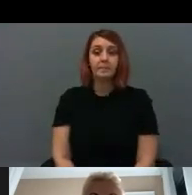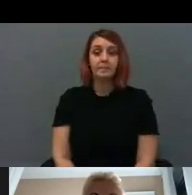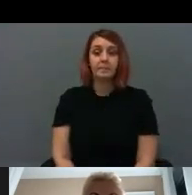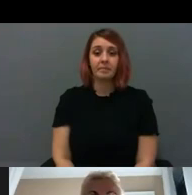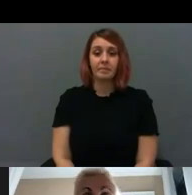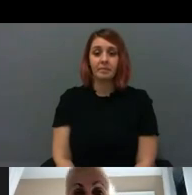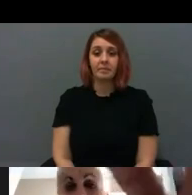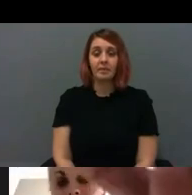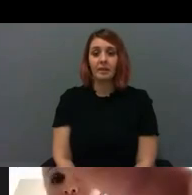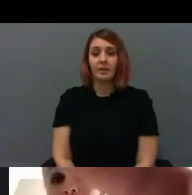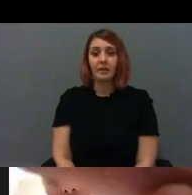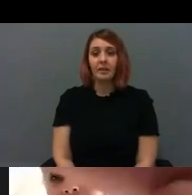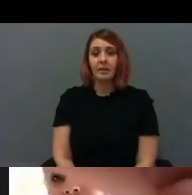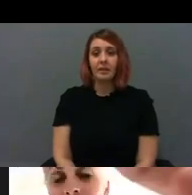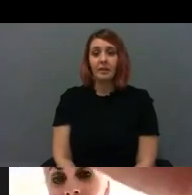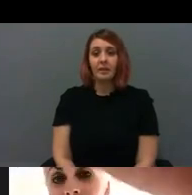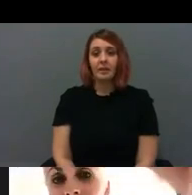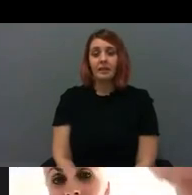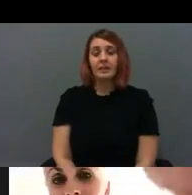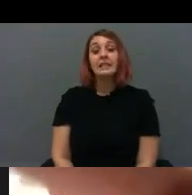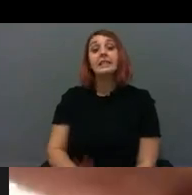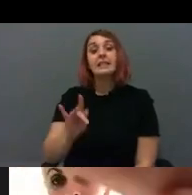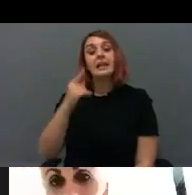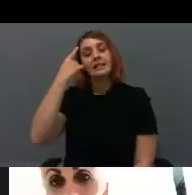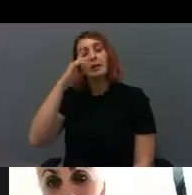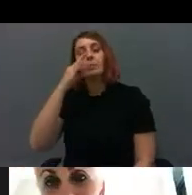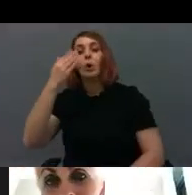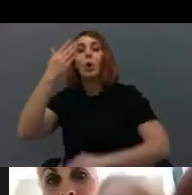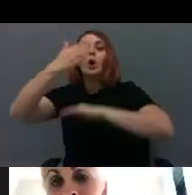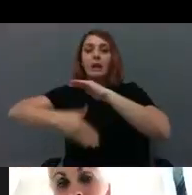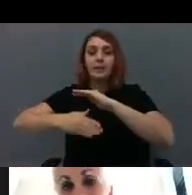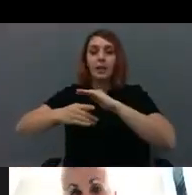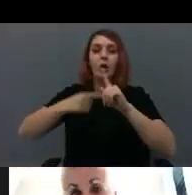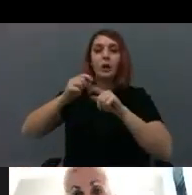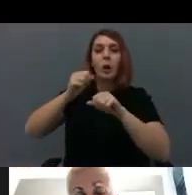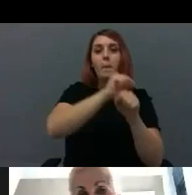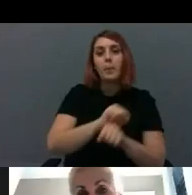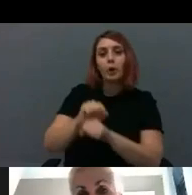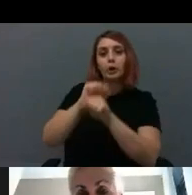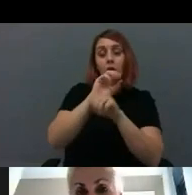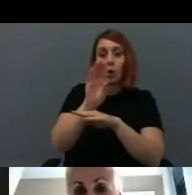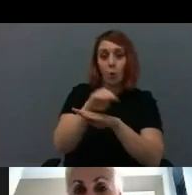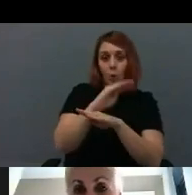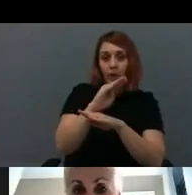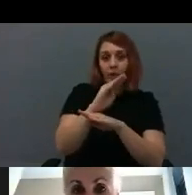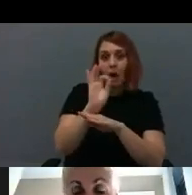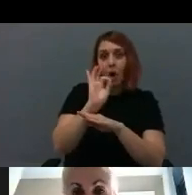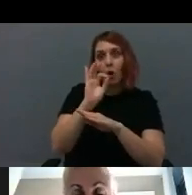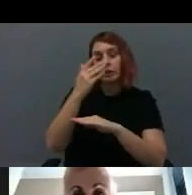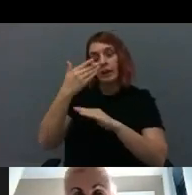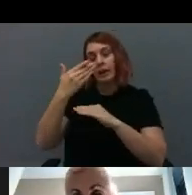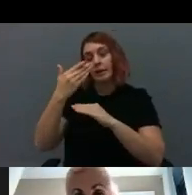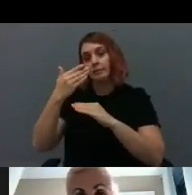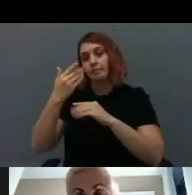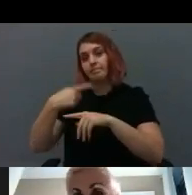Victoria. Sí, un poco la idea es, ¿no? ¿Dónde está el límite entre estar protegiendo a esa persona, cuidándola, a sobreprotegerla y que no